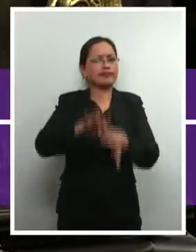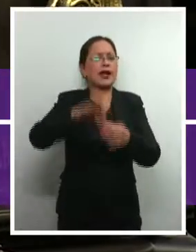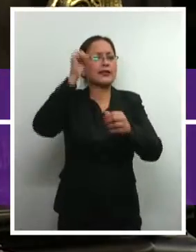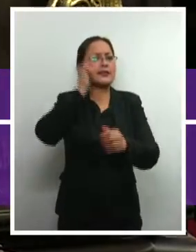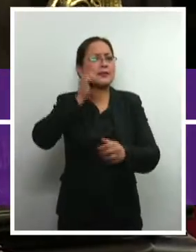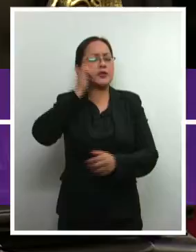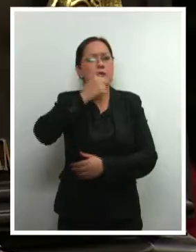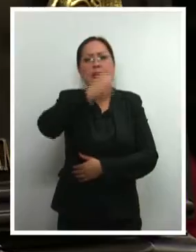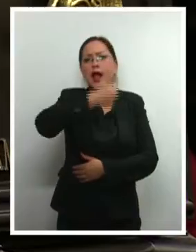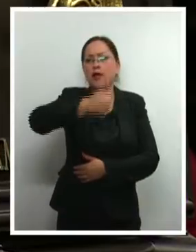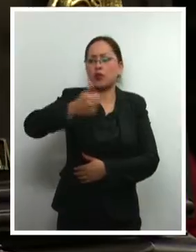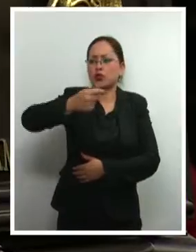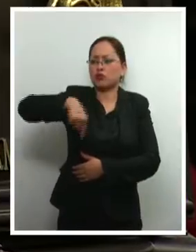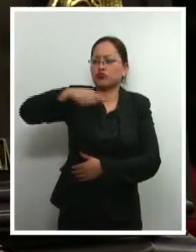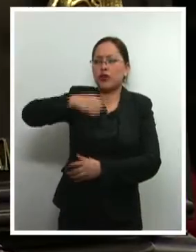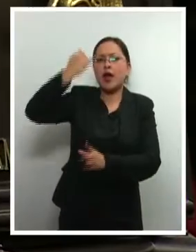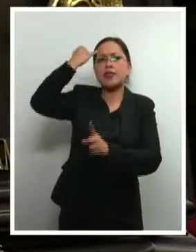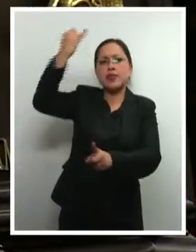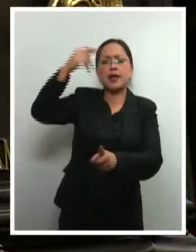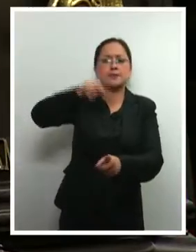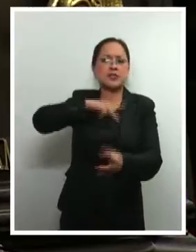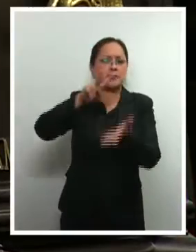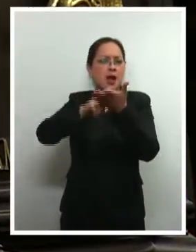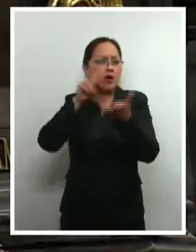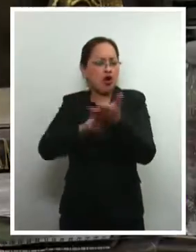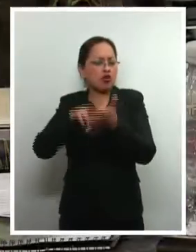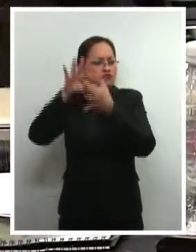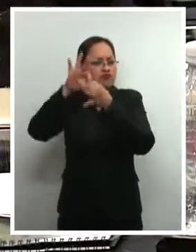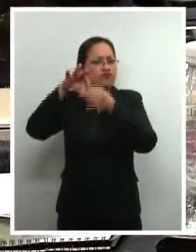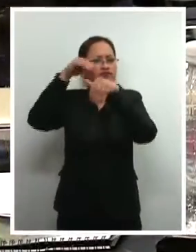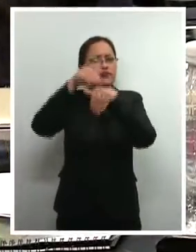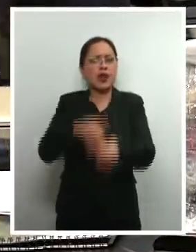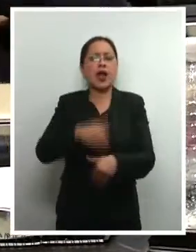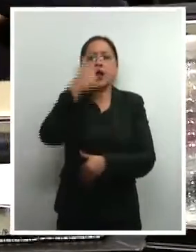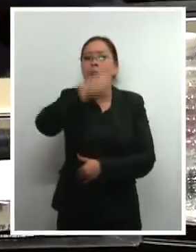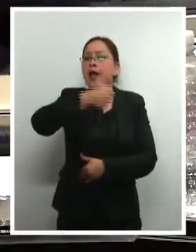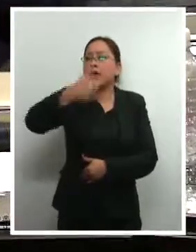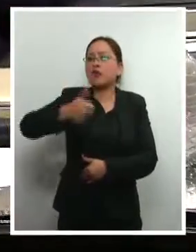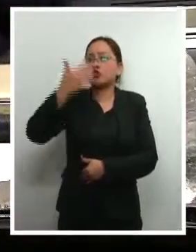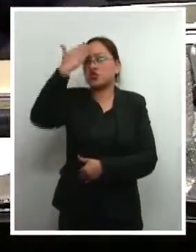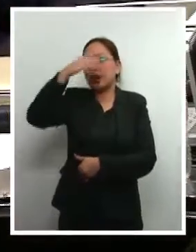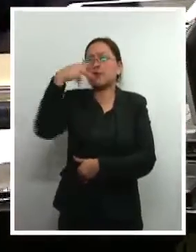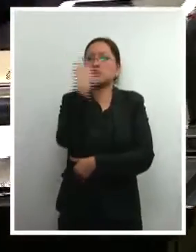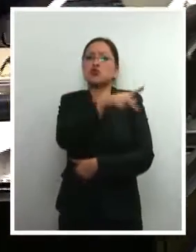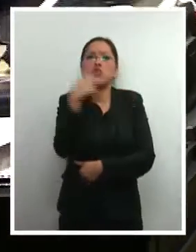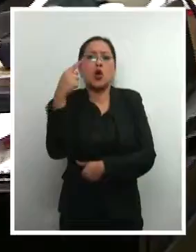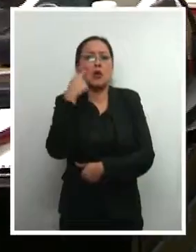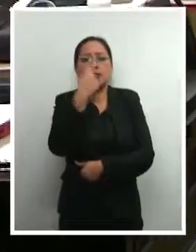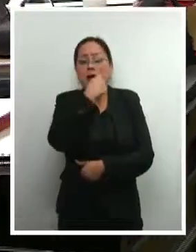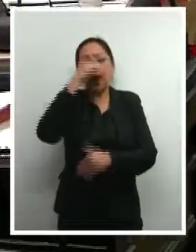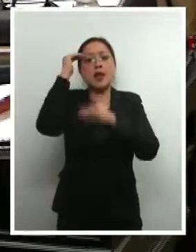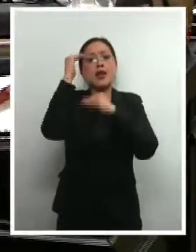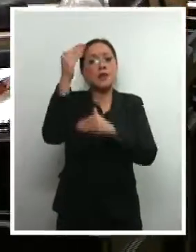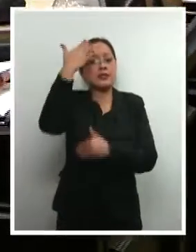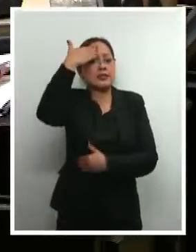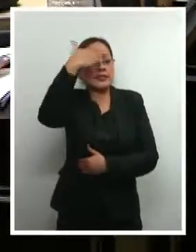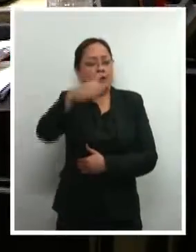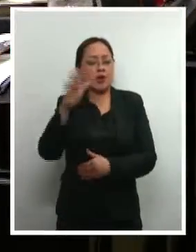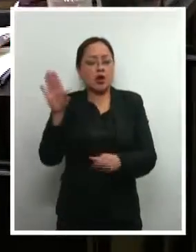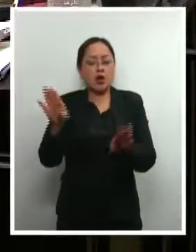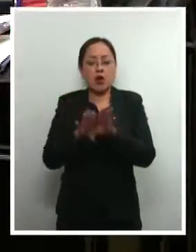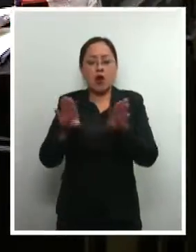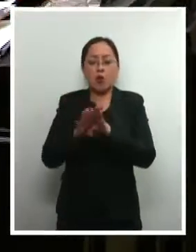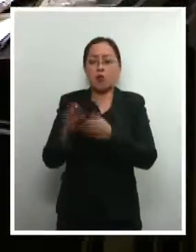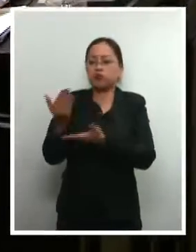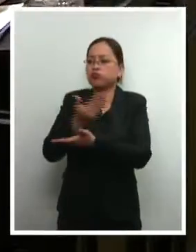cada quien a nuestros principios, cada quien sabe los límites hasta dónde puede llegar en una